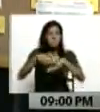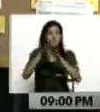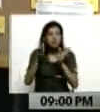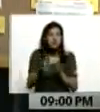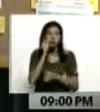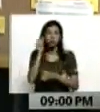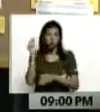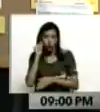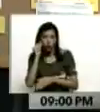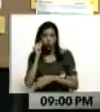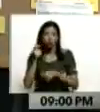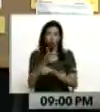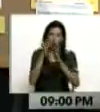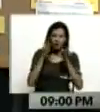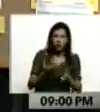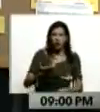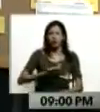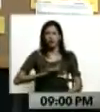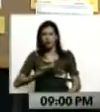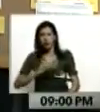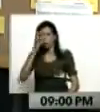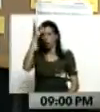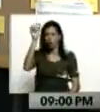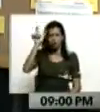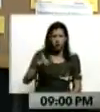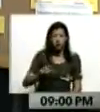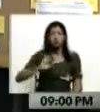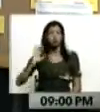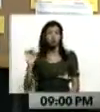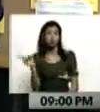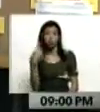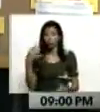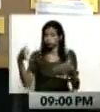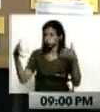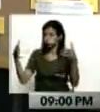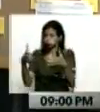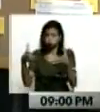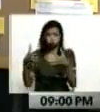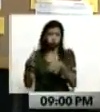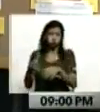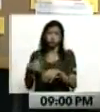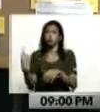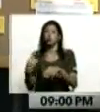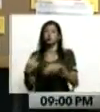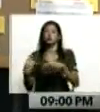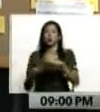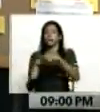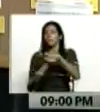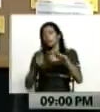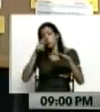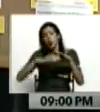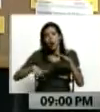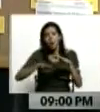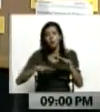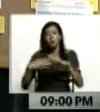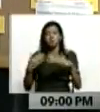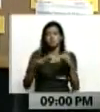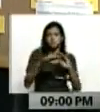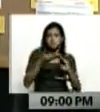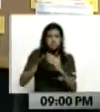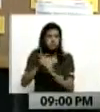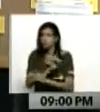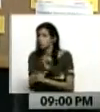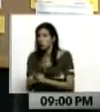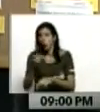los ministros las ministras los funcionarios las funcionarias los gobernadores los alcaldes de todos nosotros depende eso no es nada más tarea de